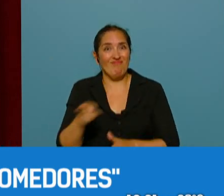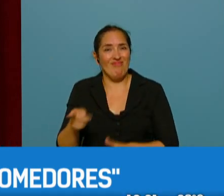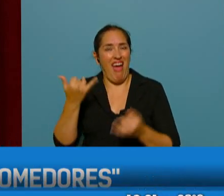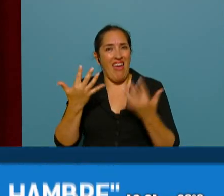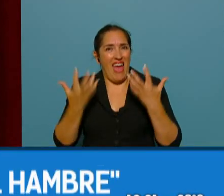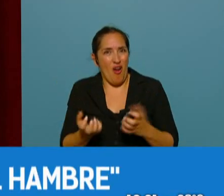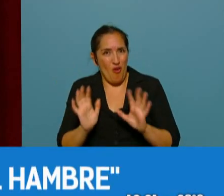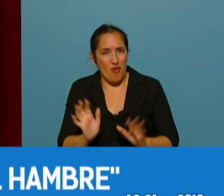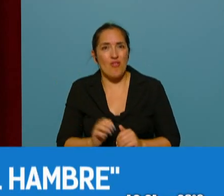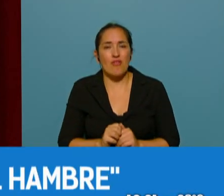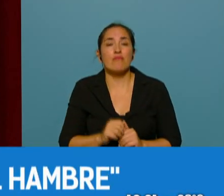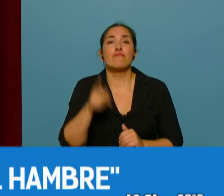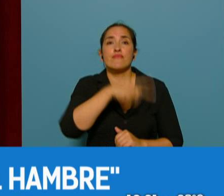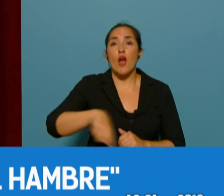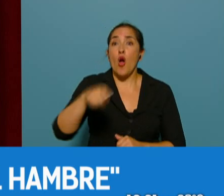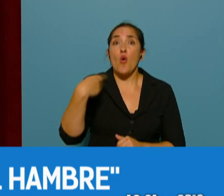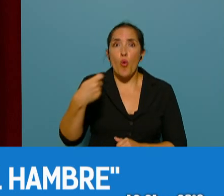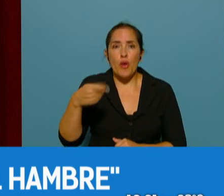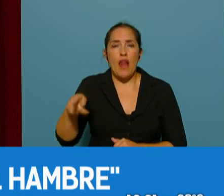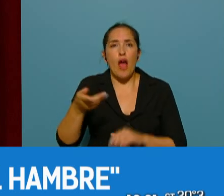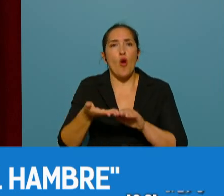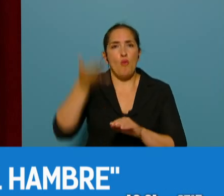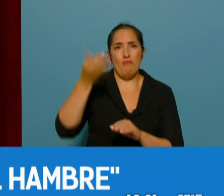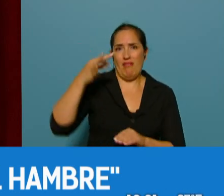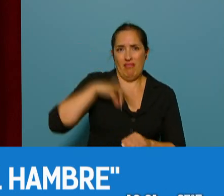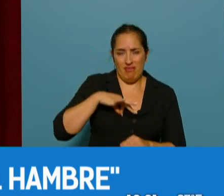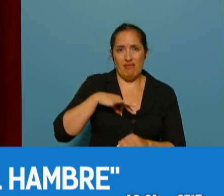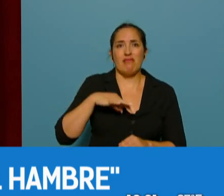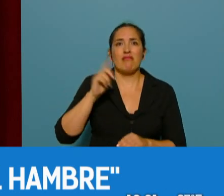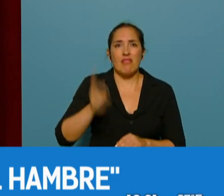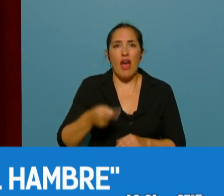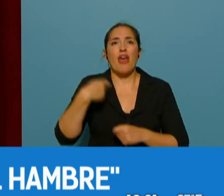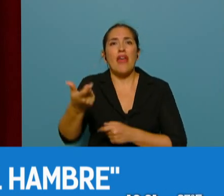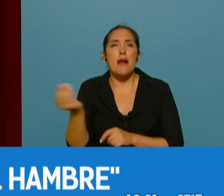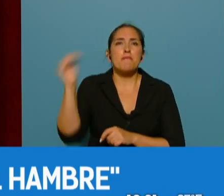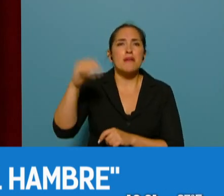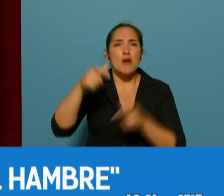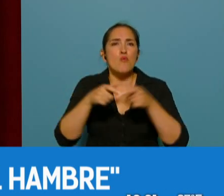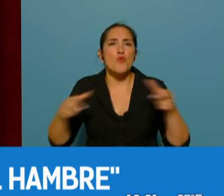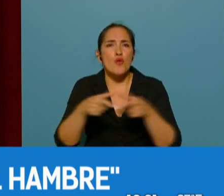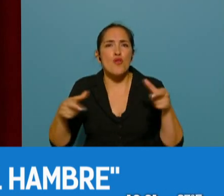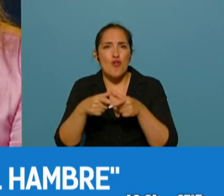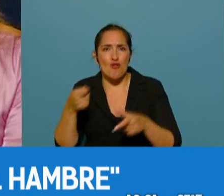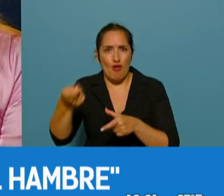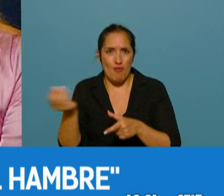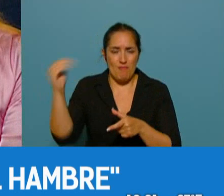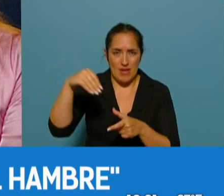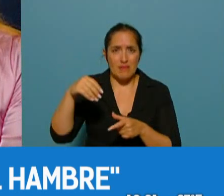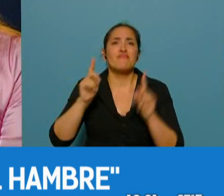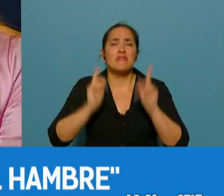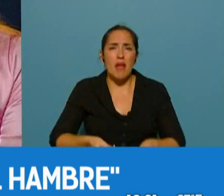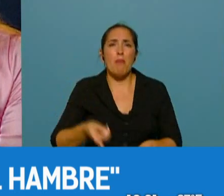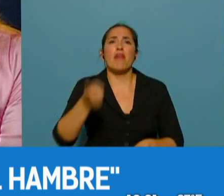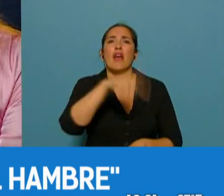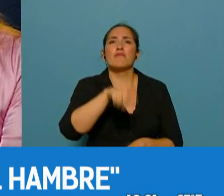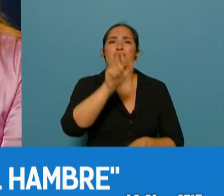Preservamos el ingreso de jubilados y jubiladas, aumentando sus haberes y otorgándoles bonos adicionales. Lo mismo hicimos con